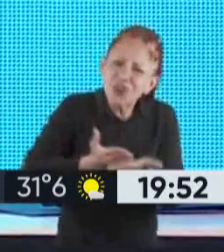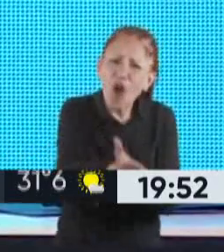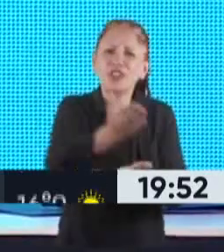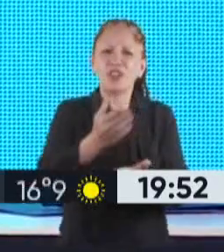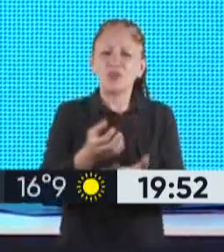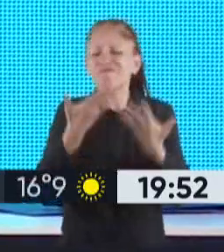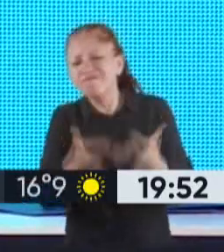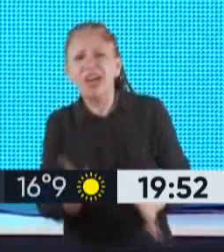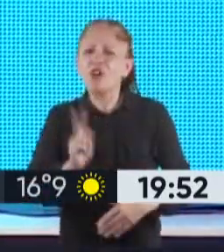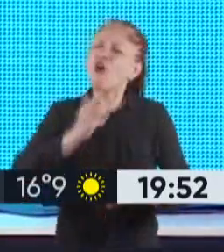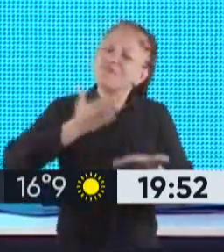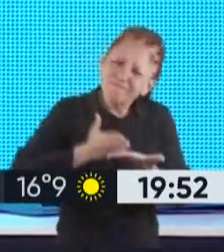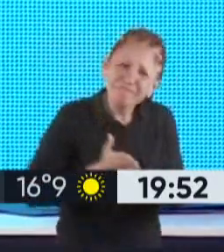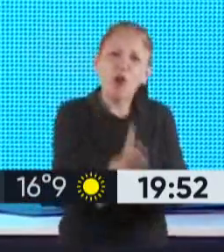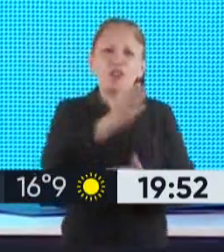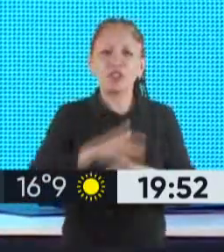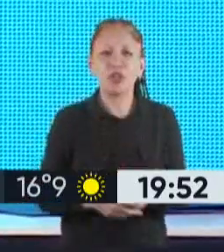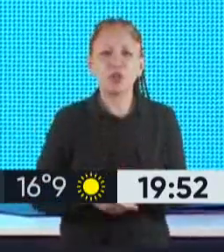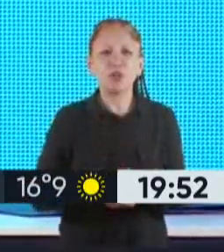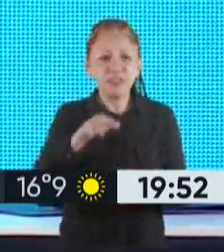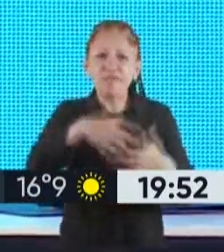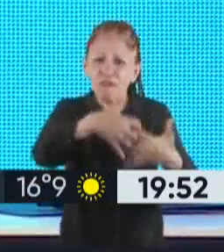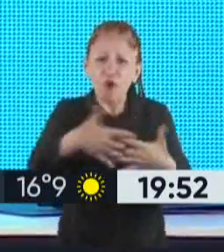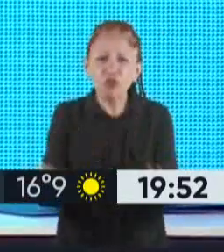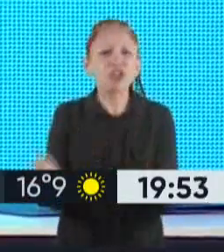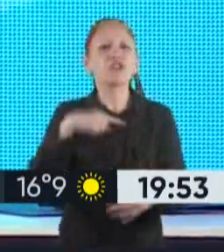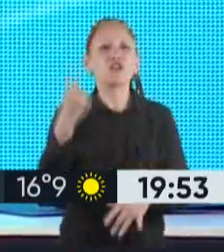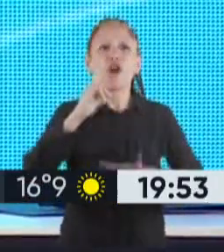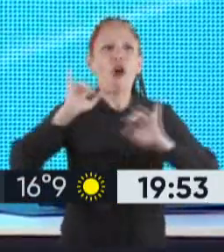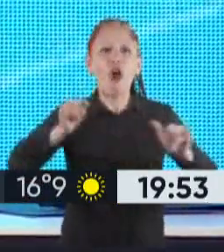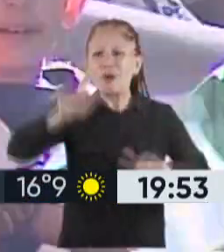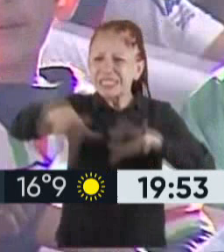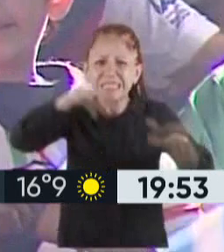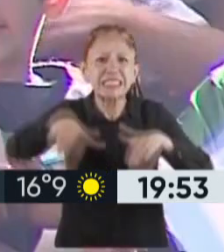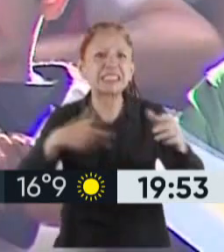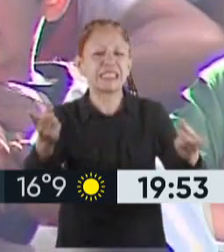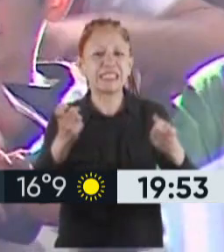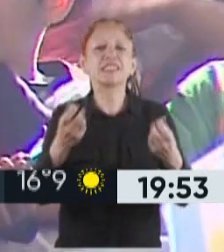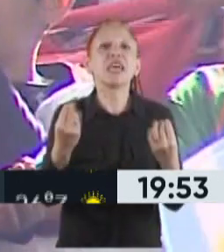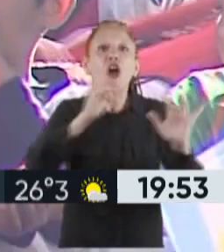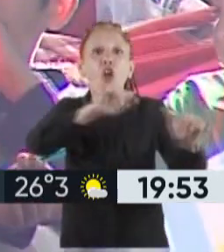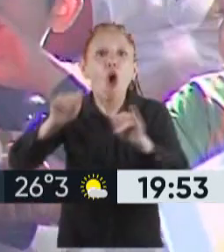siga funcionando, que los necesitamos convocando a los jóvenes, que necesitamos a nuestros jóvenes